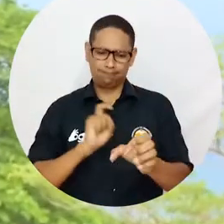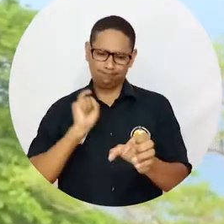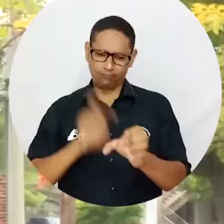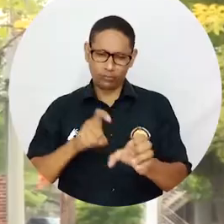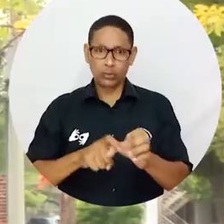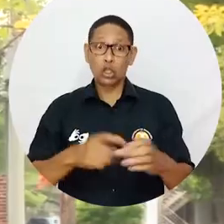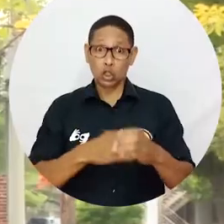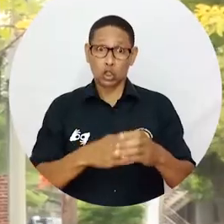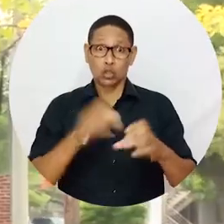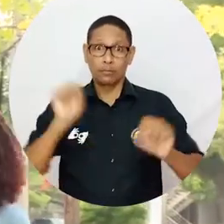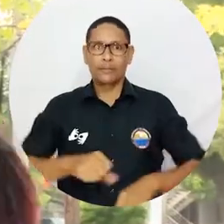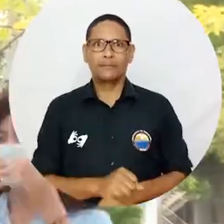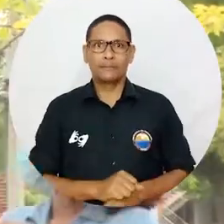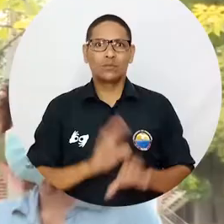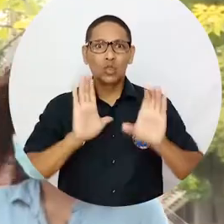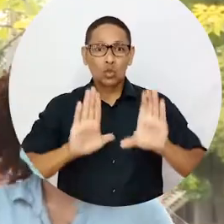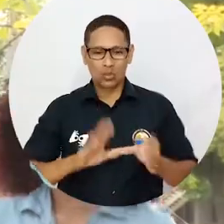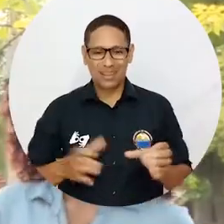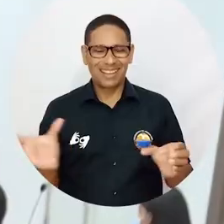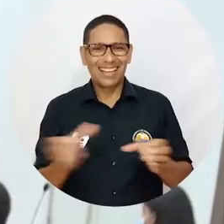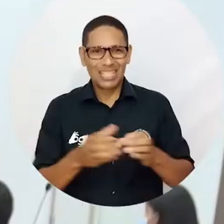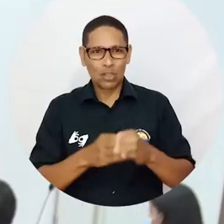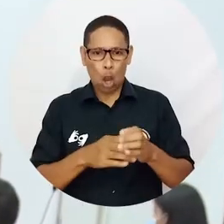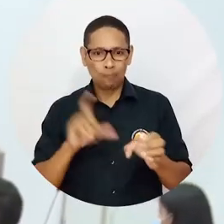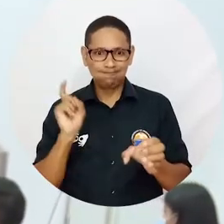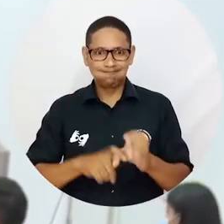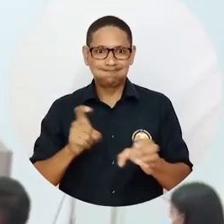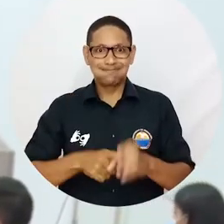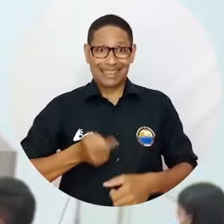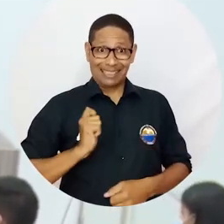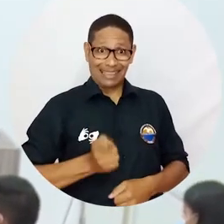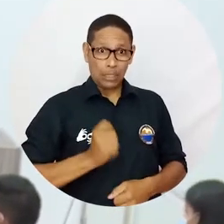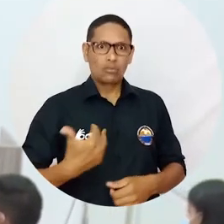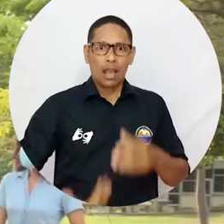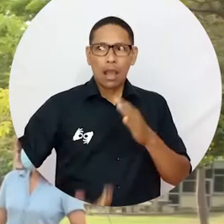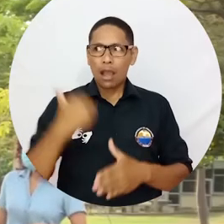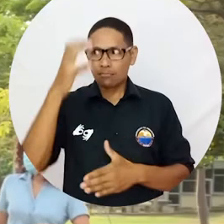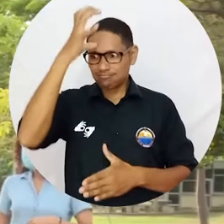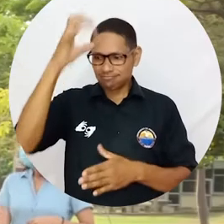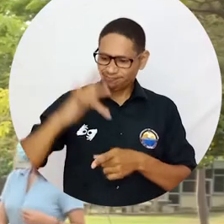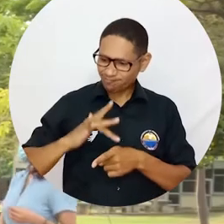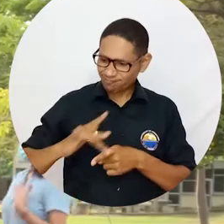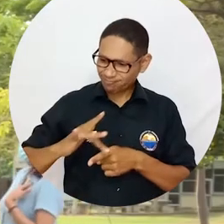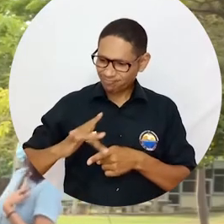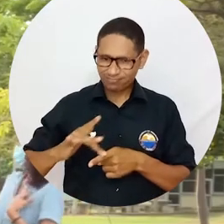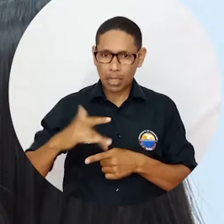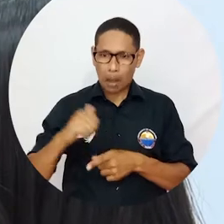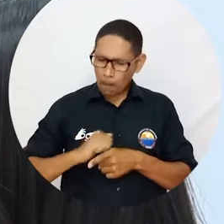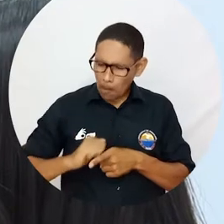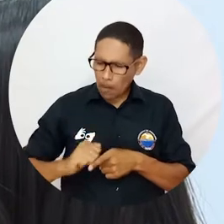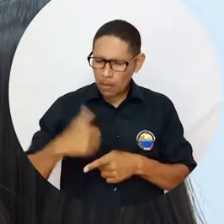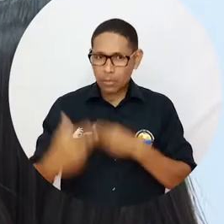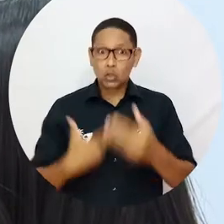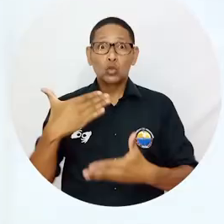a la asociación. Asociación Estudiantil de Derecho de Unimagdalena pondrá en práctica sus conocimientos para mejorar las condiciones profesionales, culturales